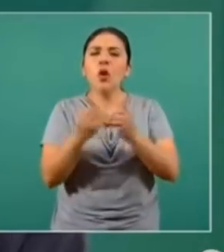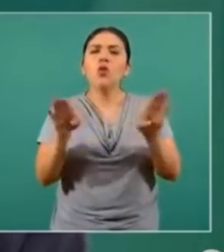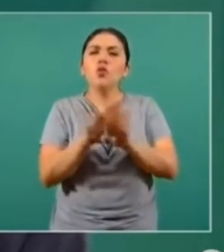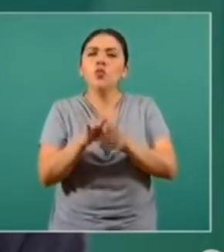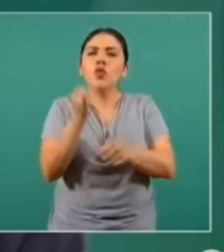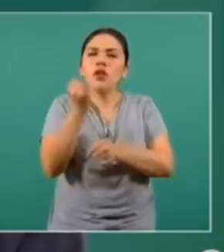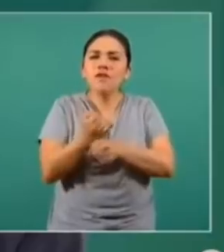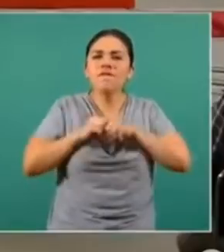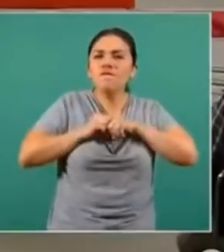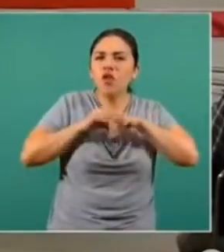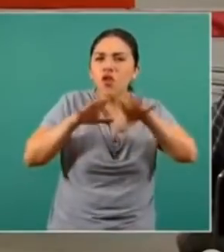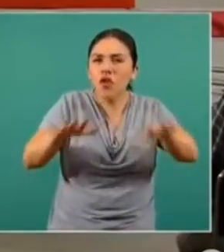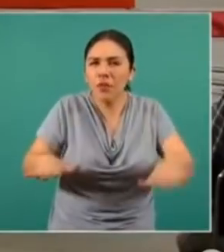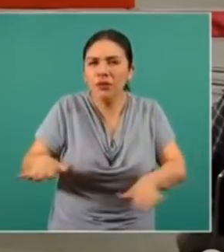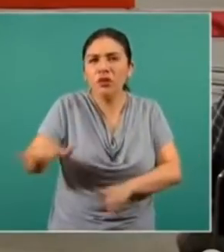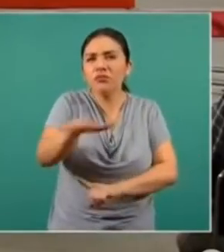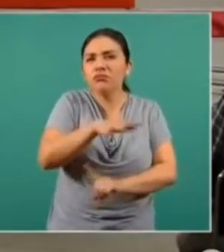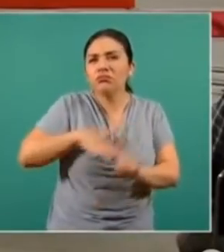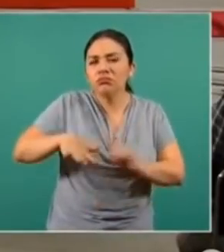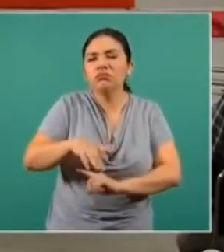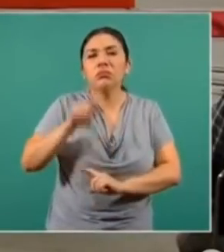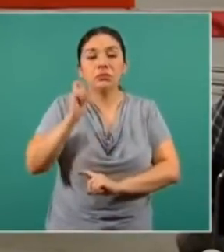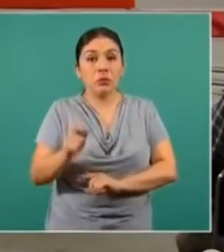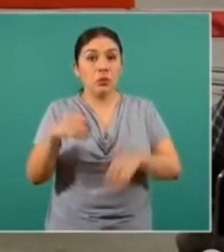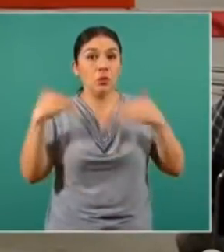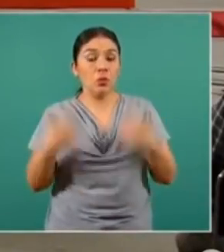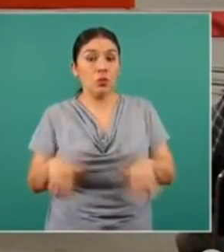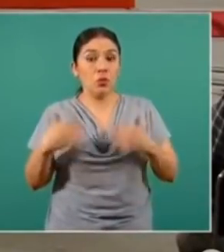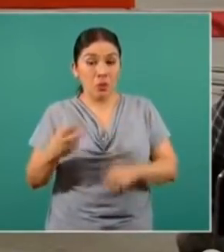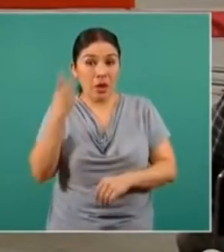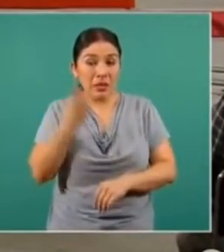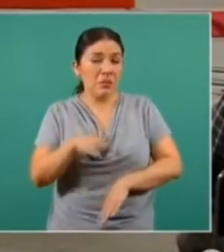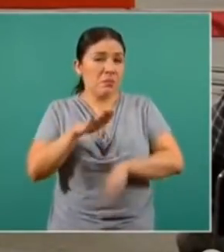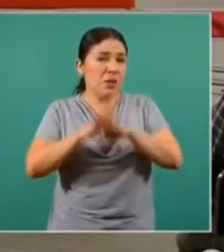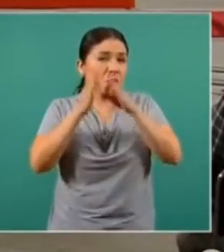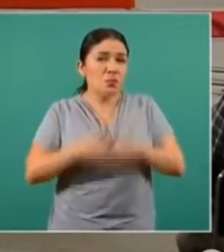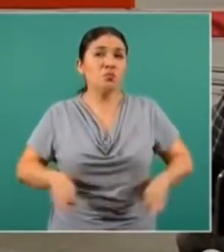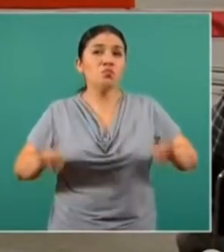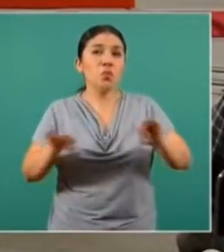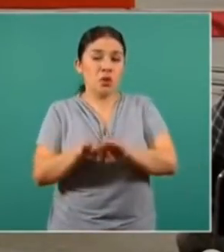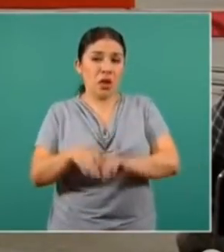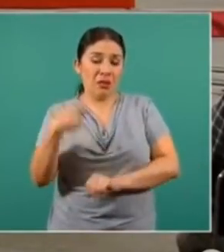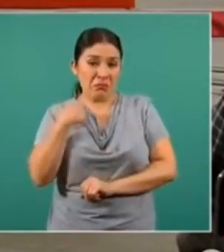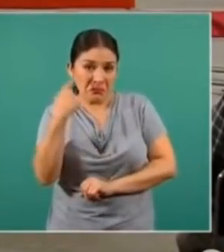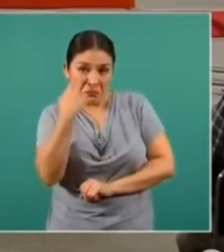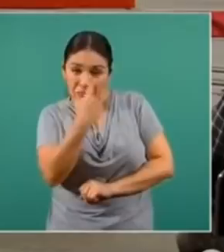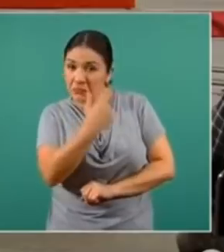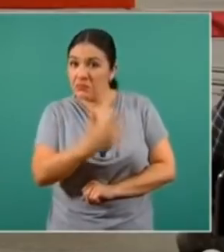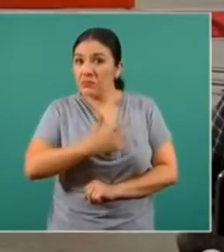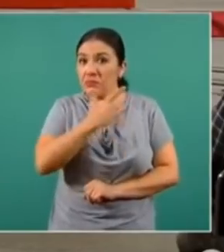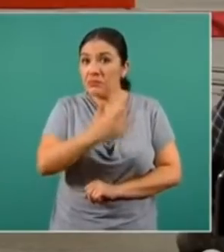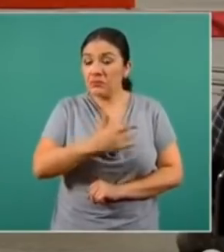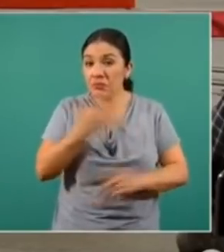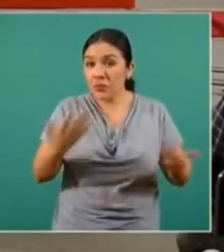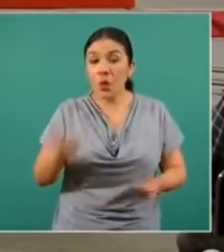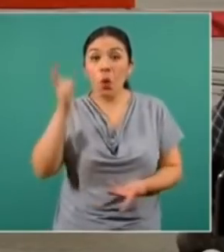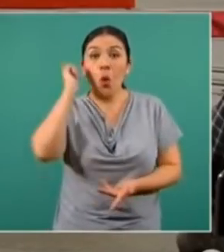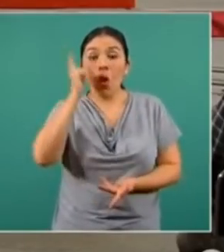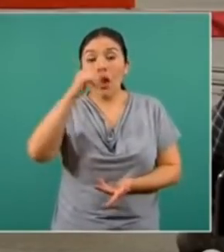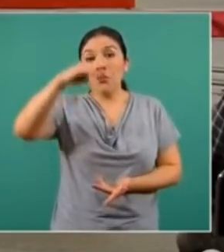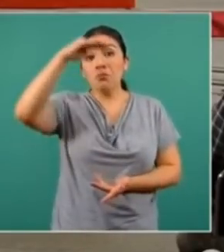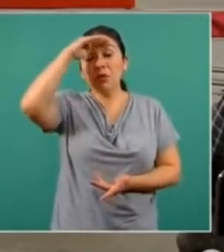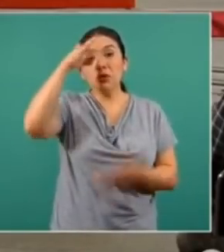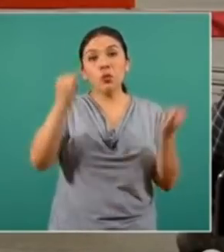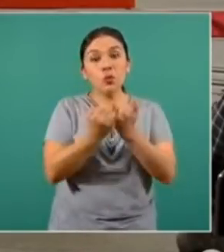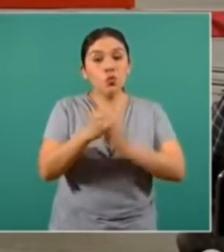de información. La información ha sido un elemento crucial desde nuestro punto de vista y esperamos que